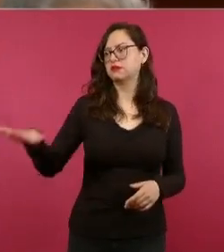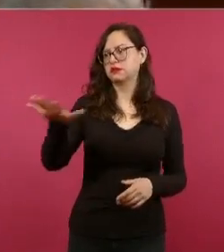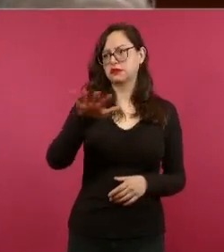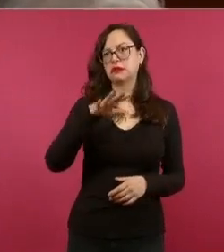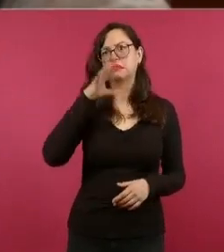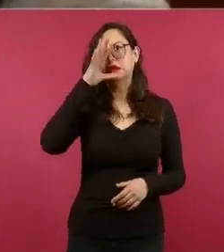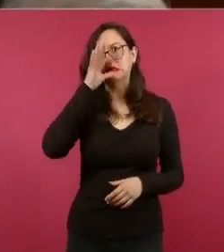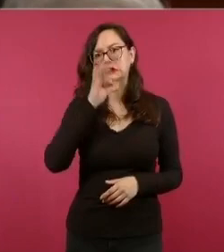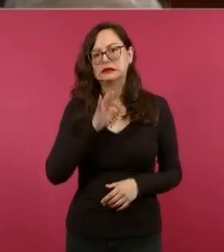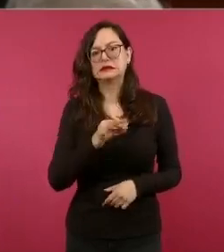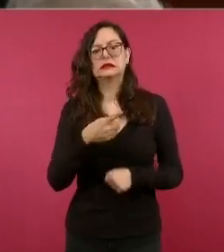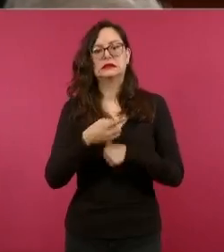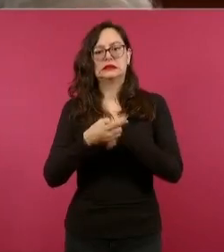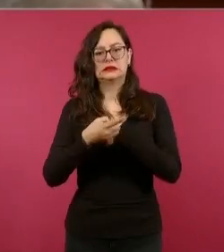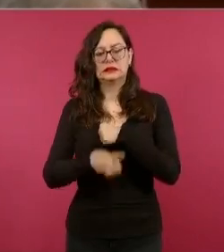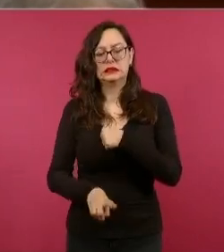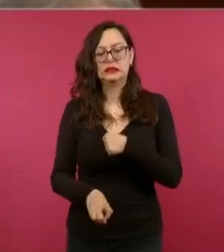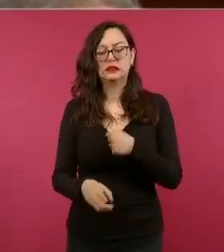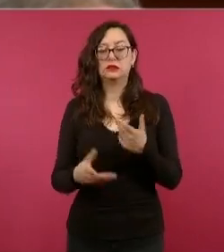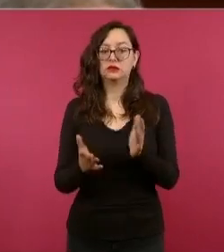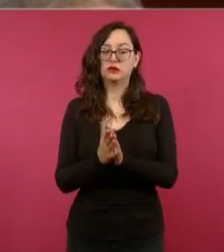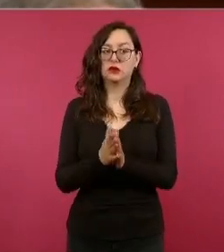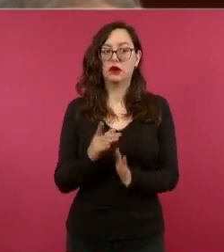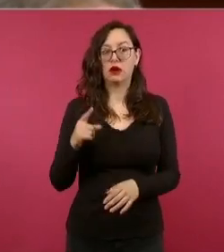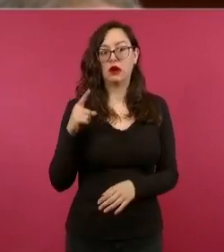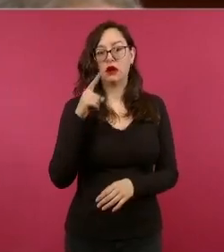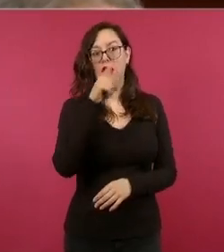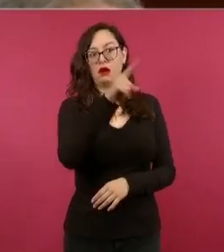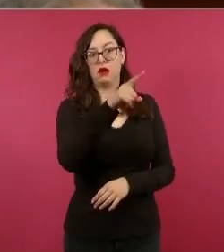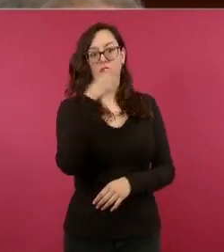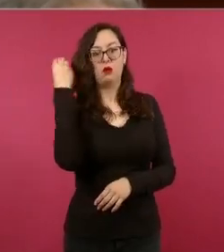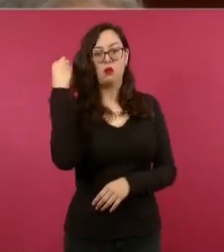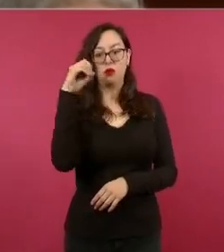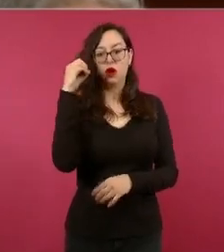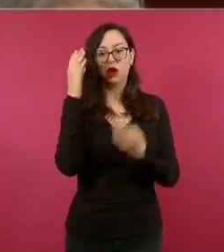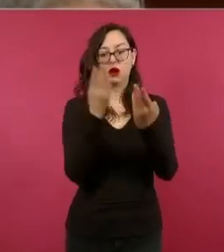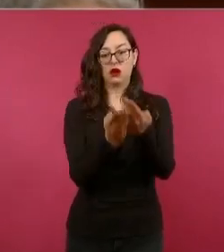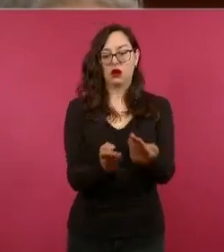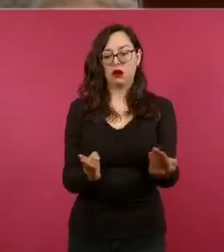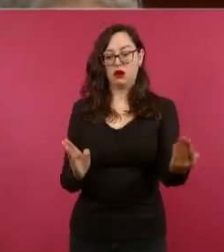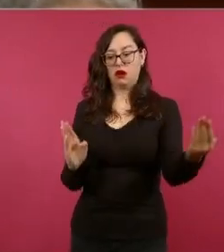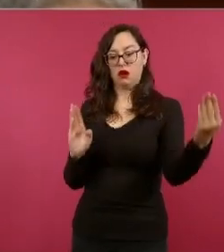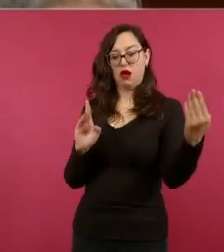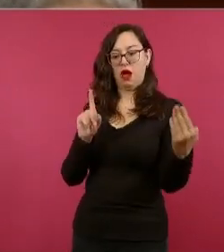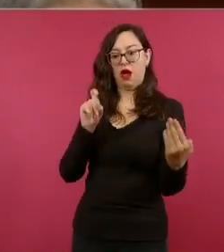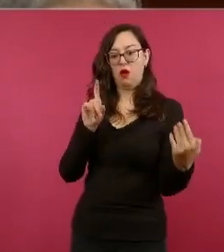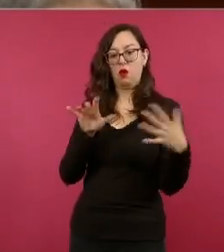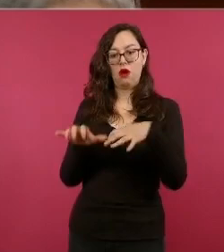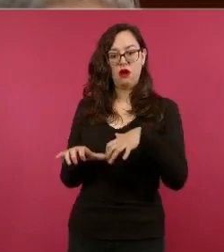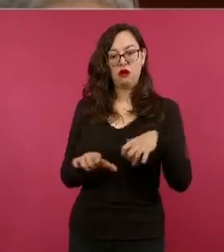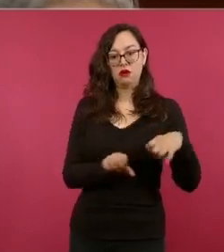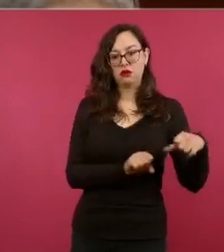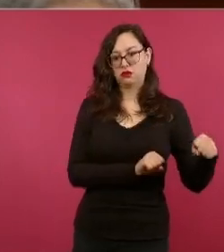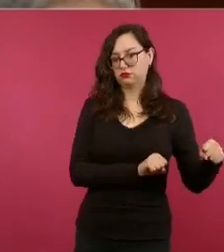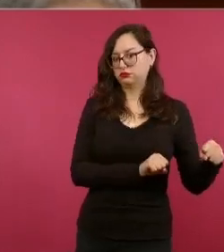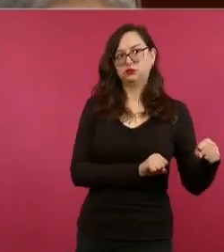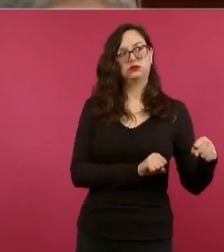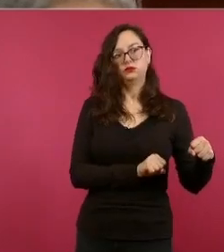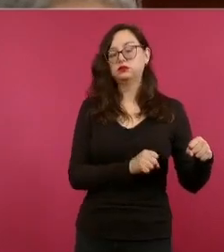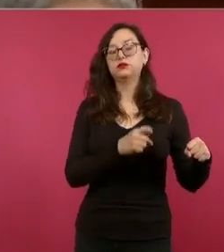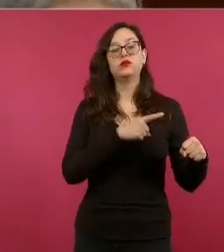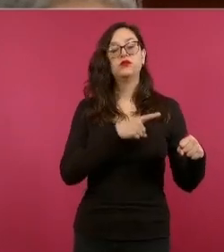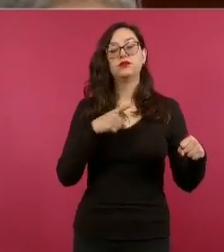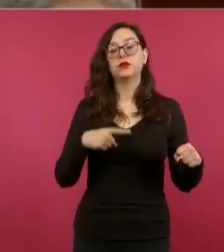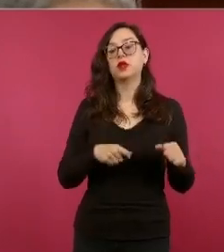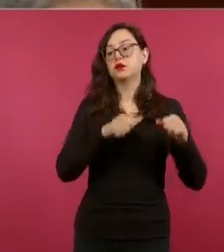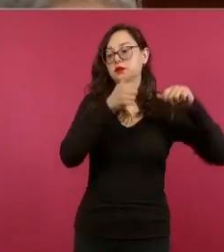habitantes y convenzan a quienes con esa obra no permiten el paso del agua, ya que es el recurso natural que